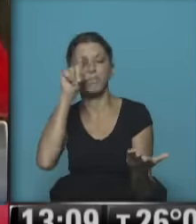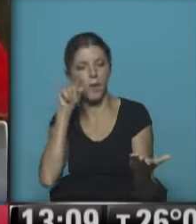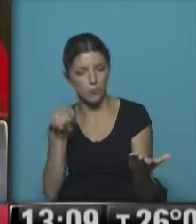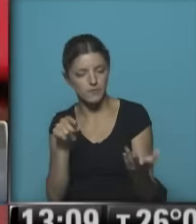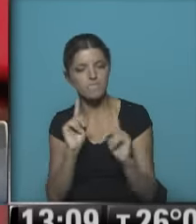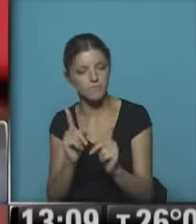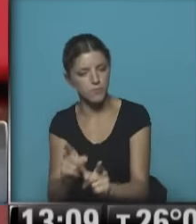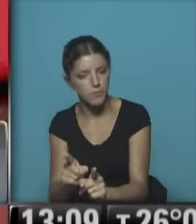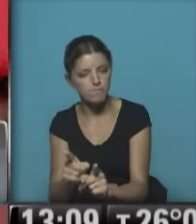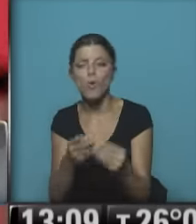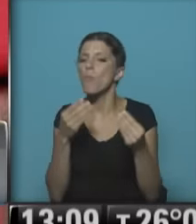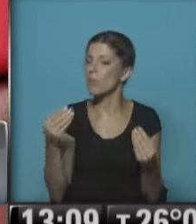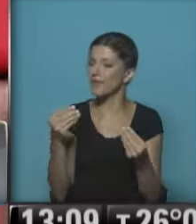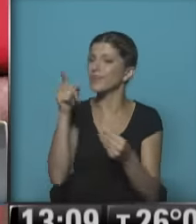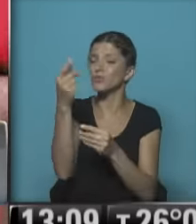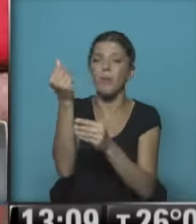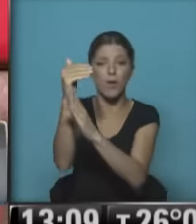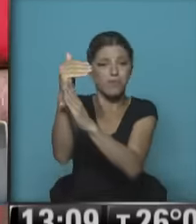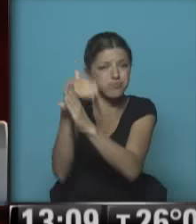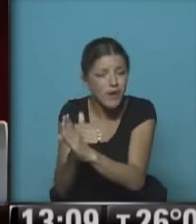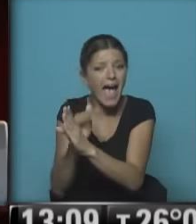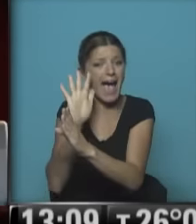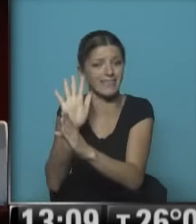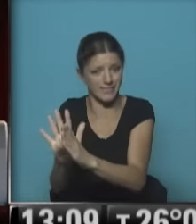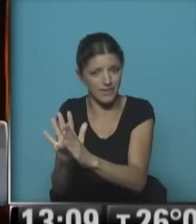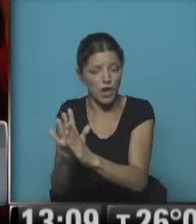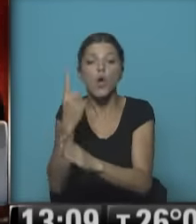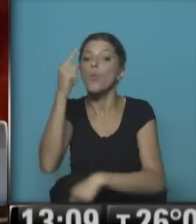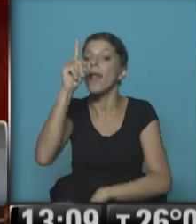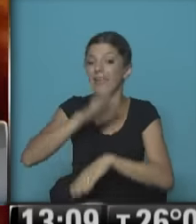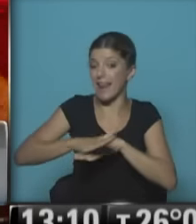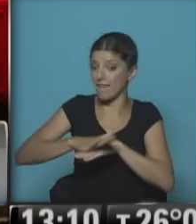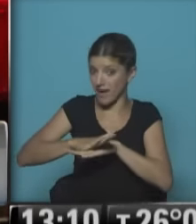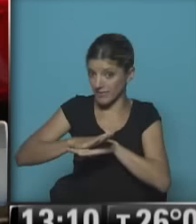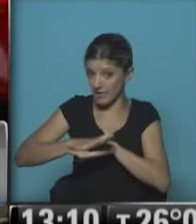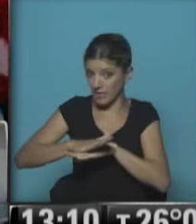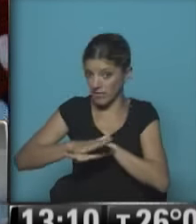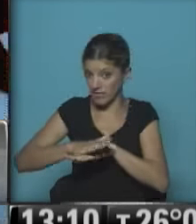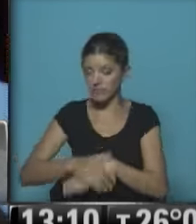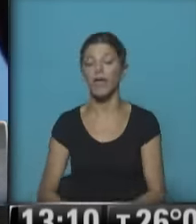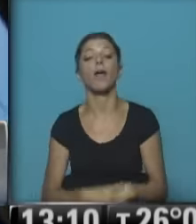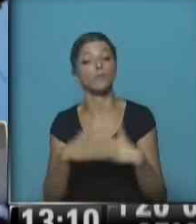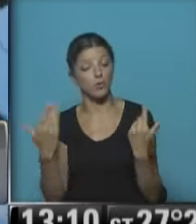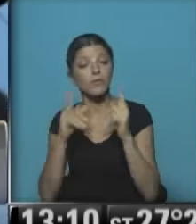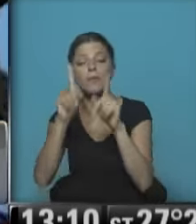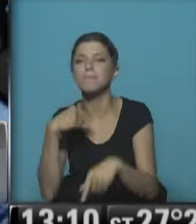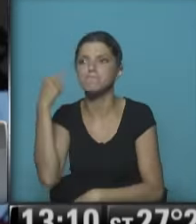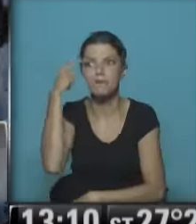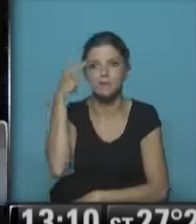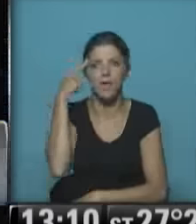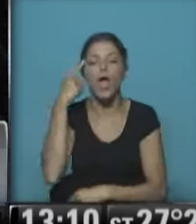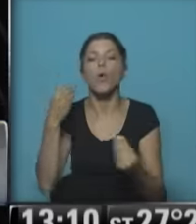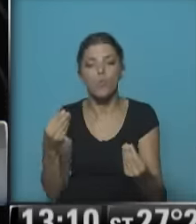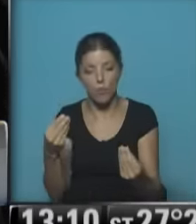subsiste. ¿Por qué bajó tanto el crudo y hasta dónde va a seguir bajando? Y además, ¿con qué